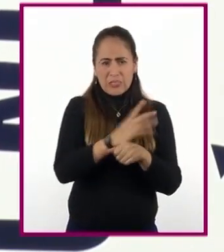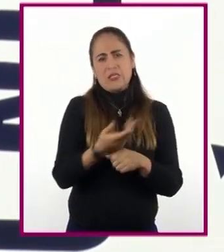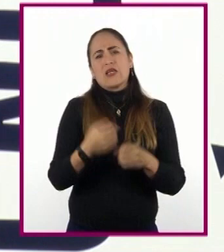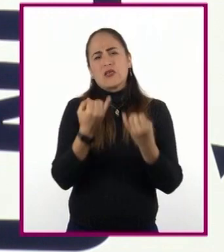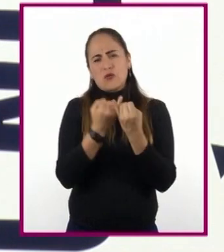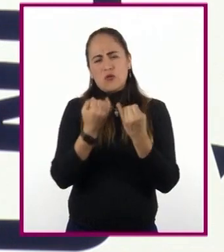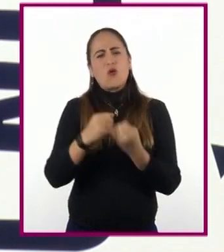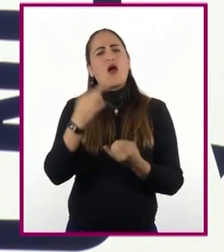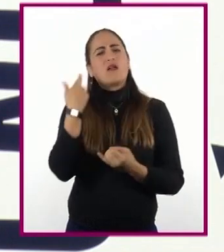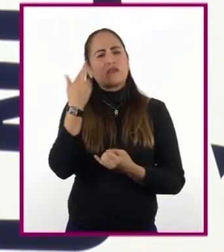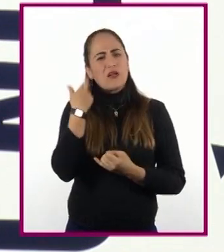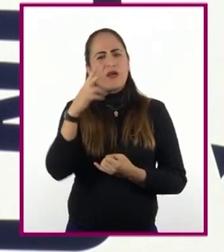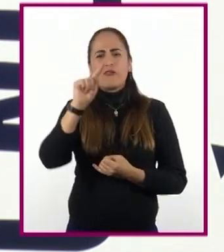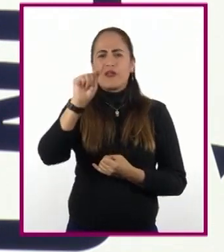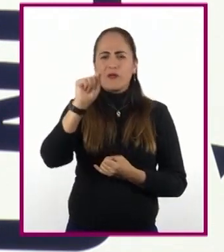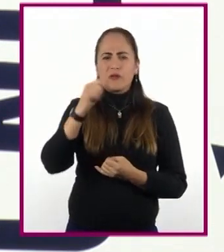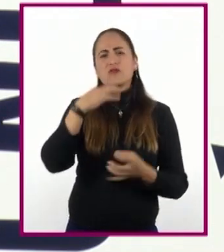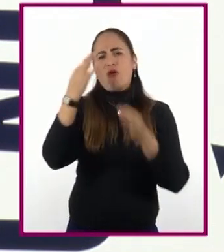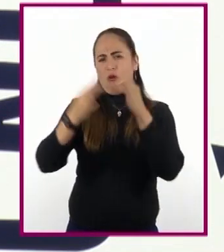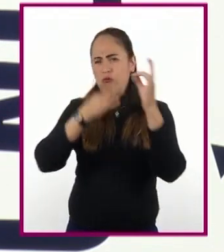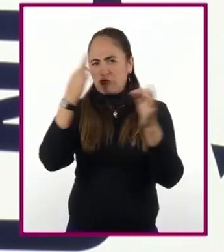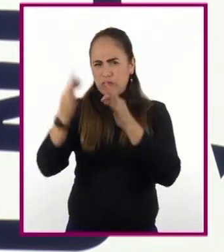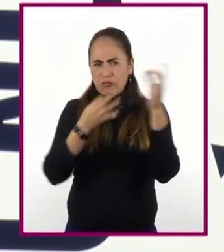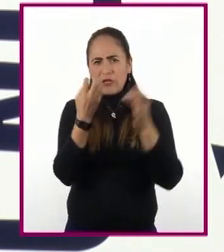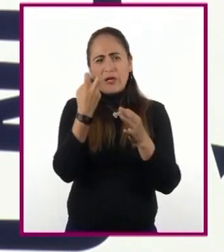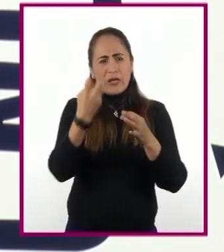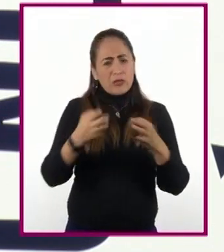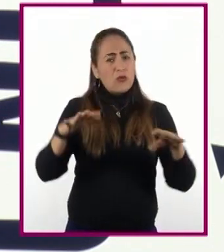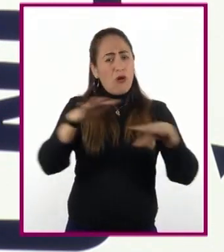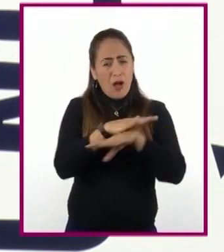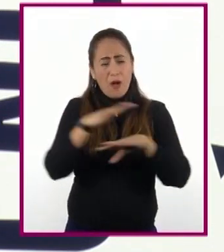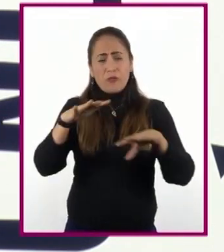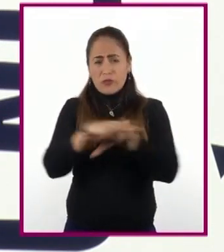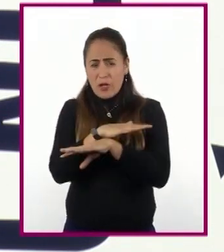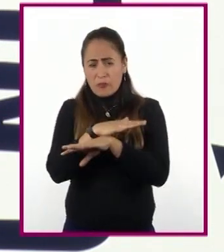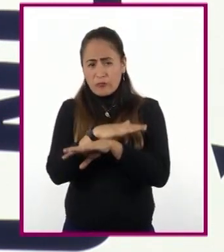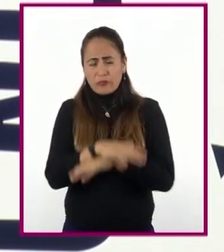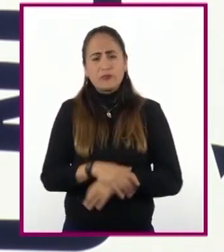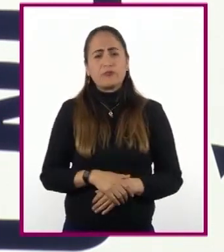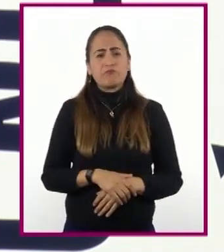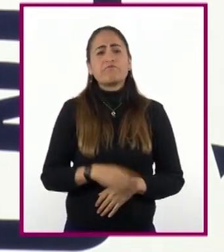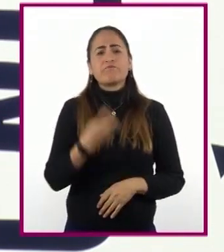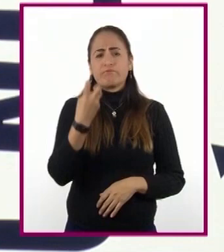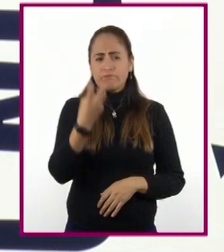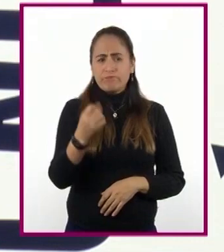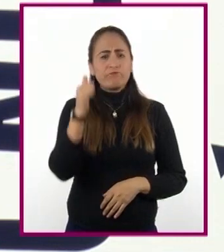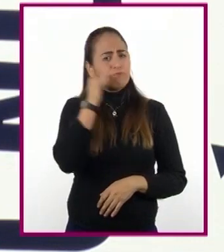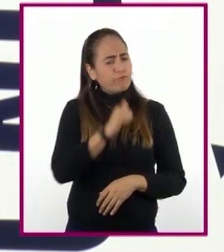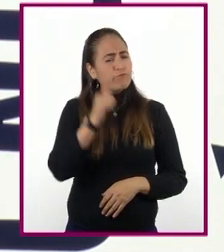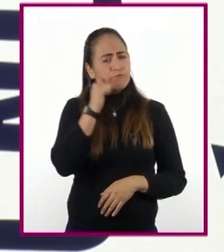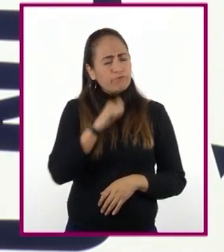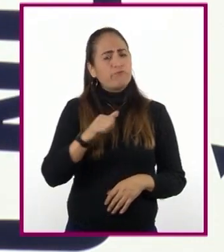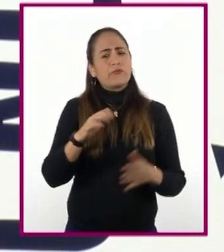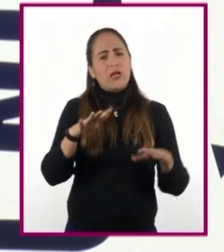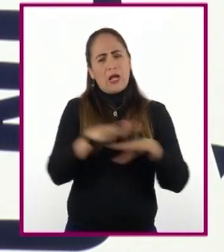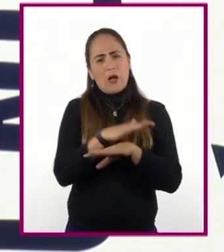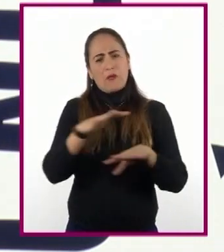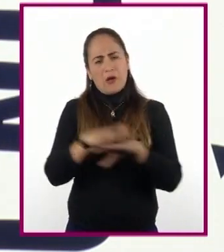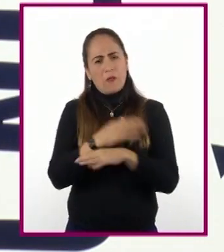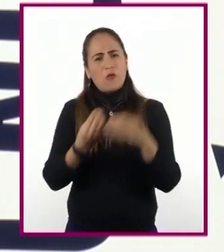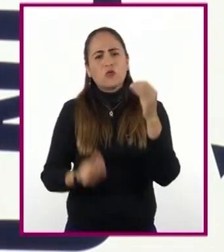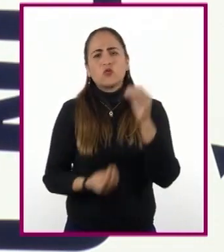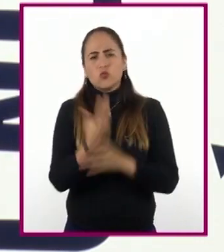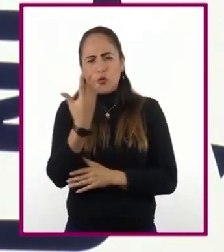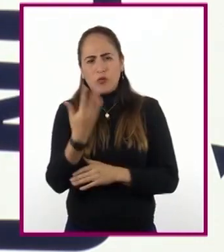medios de comunicación, han sido la base de las innovaciones técnicas, las cuales han estado en constante desarrollo hasta llegar a las